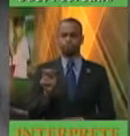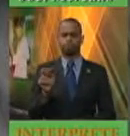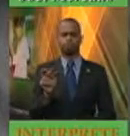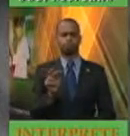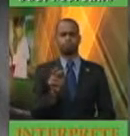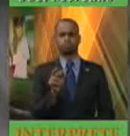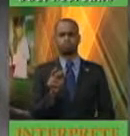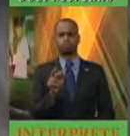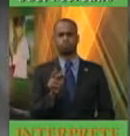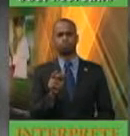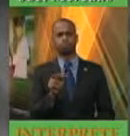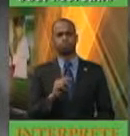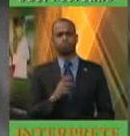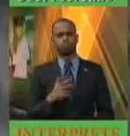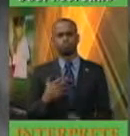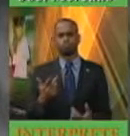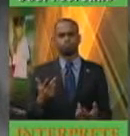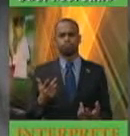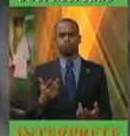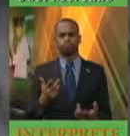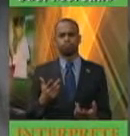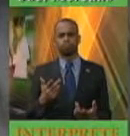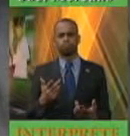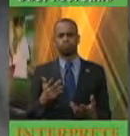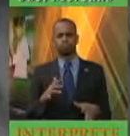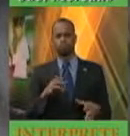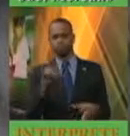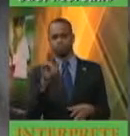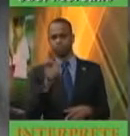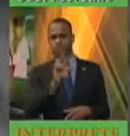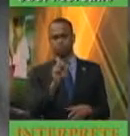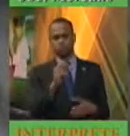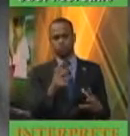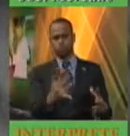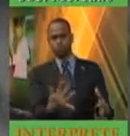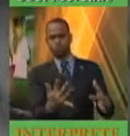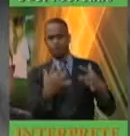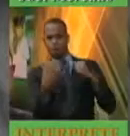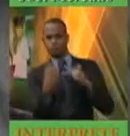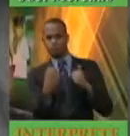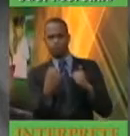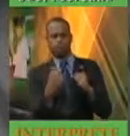para enfrentar la invasión del 16,